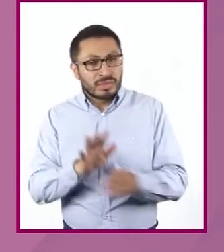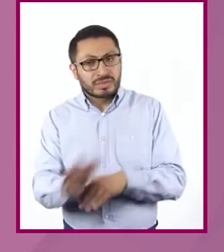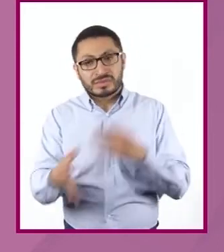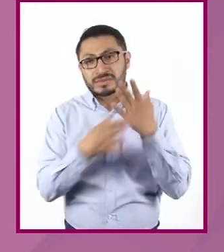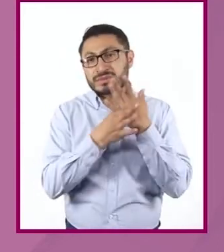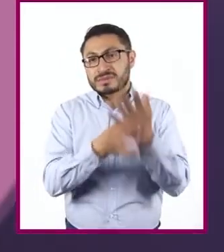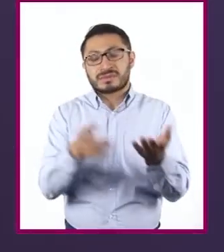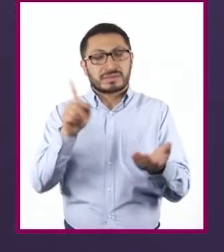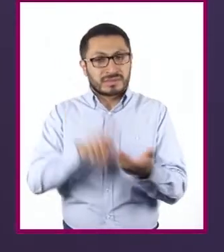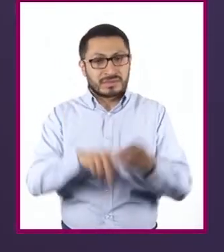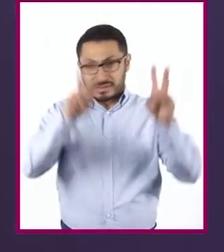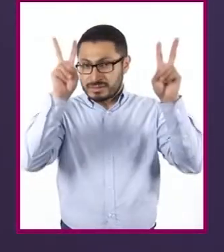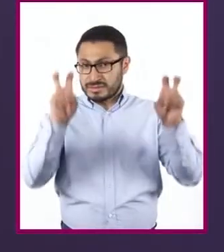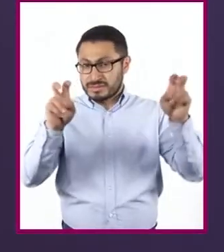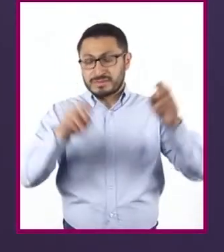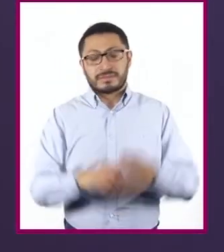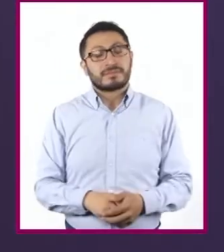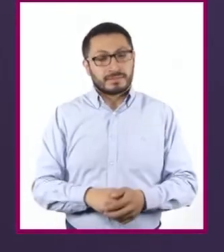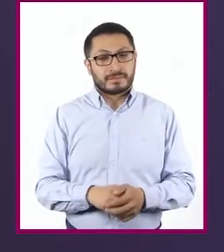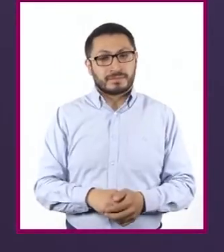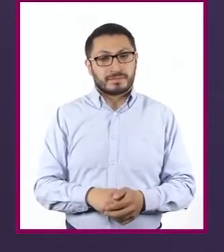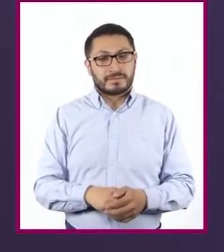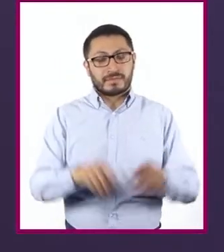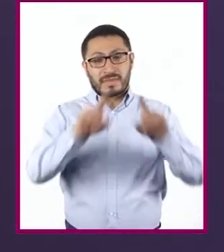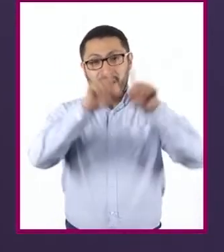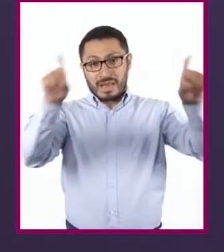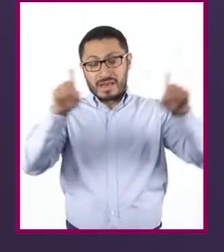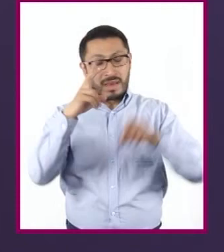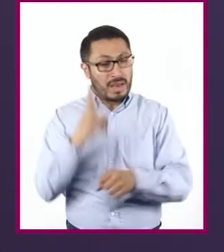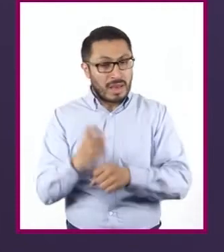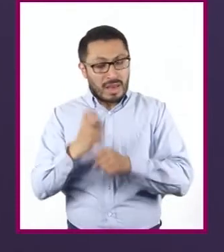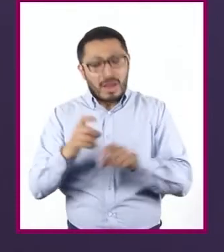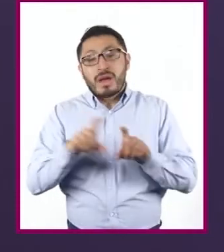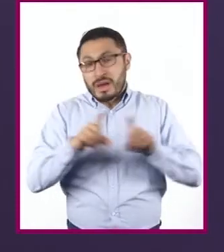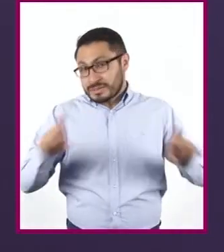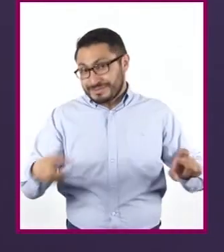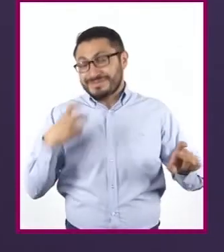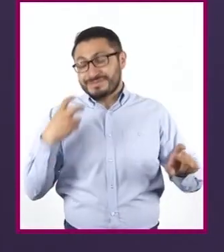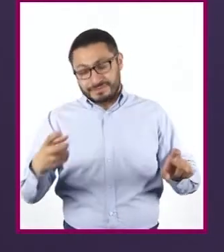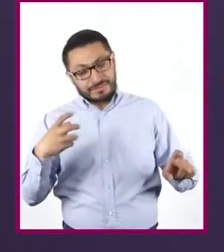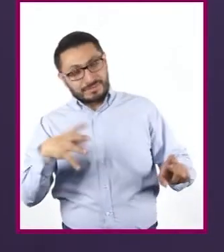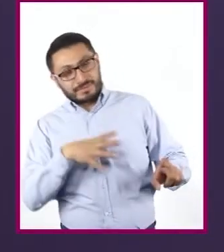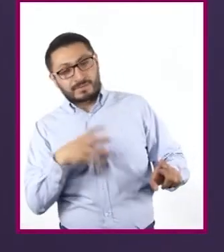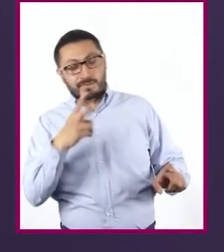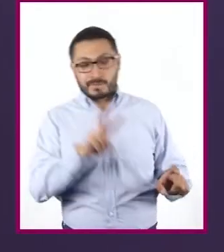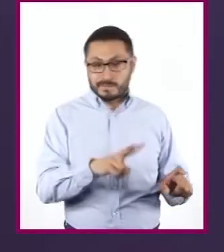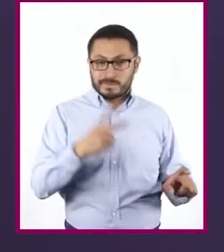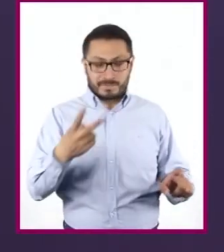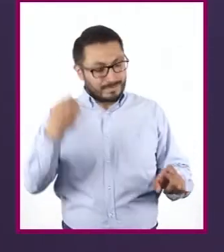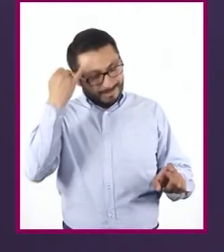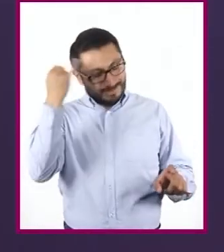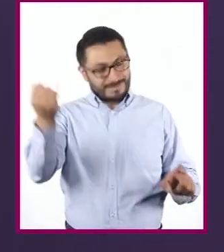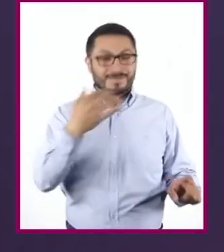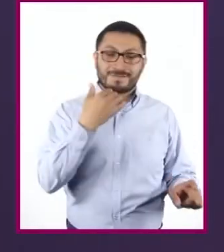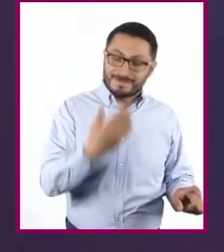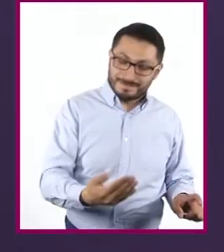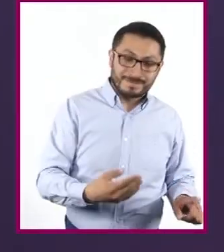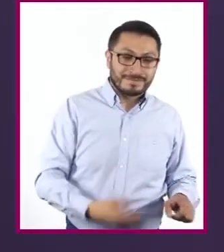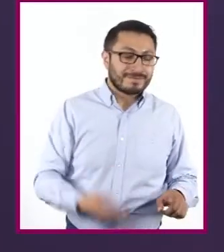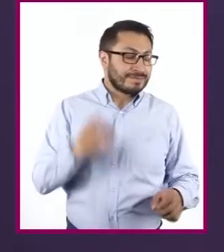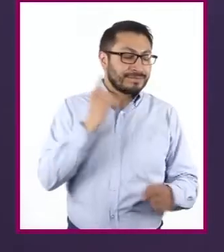tema. En el párrafo 2 del artículo encontraremos ambos tipos de ideas.